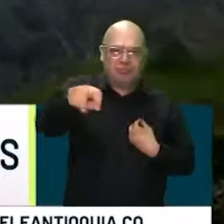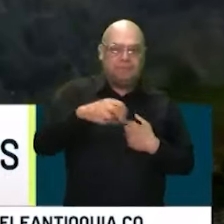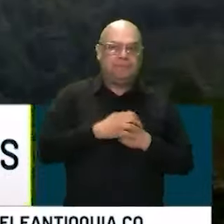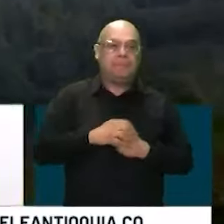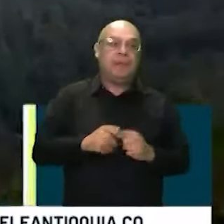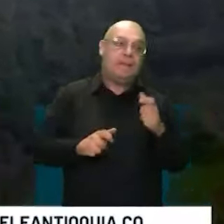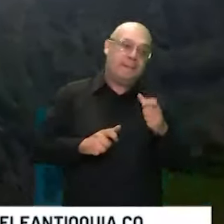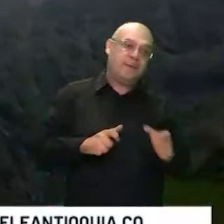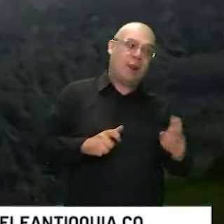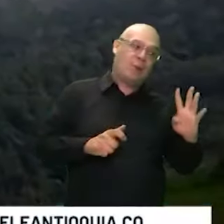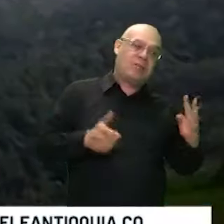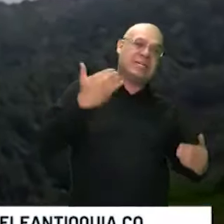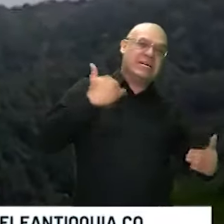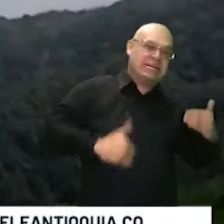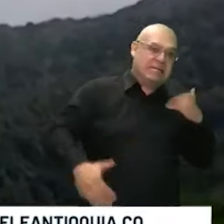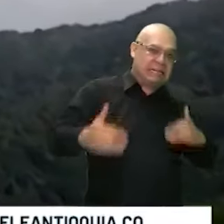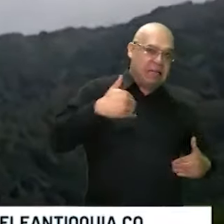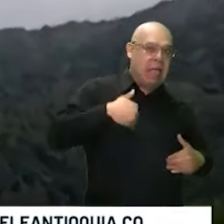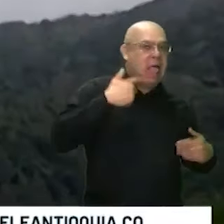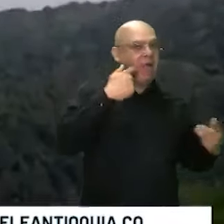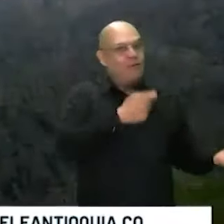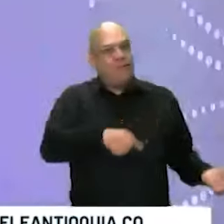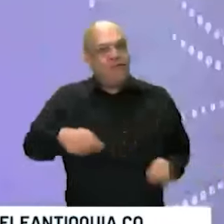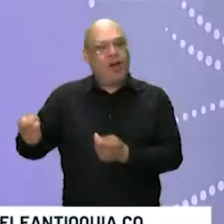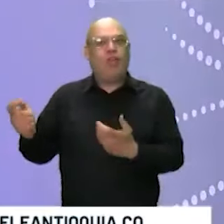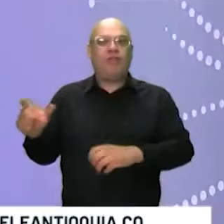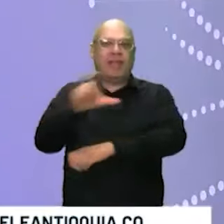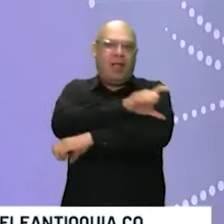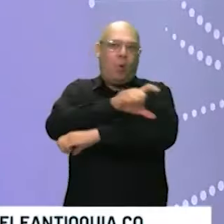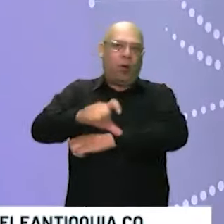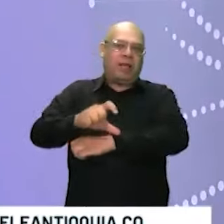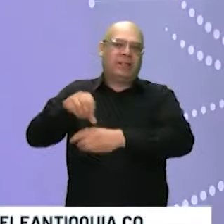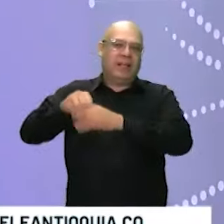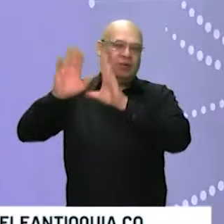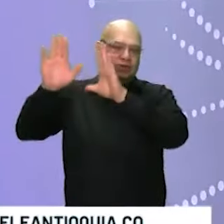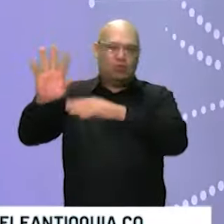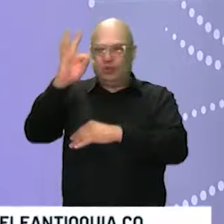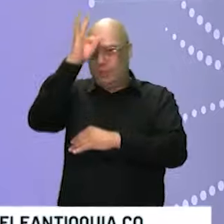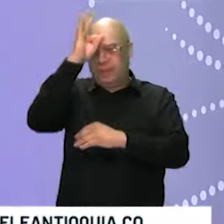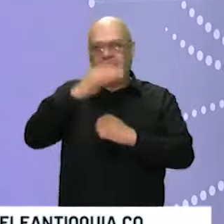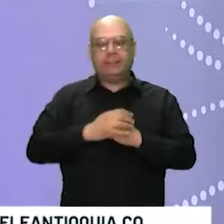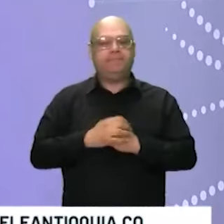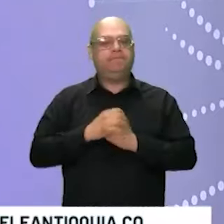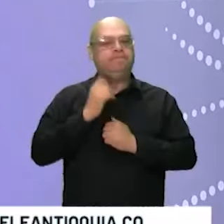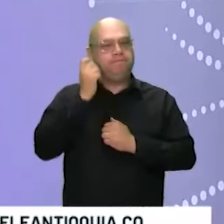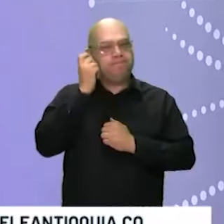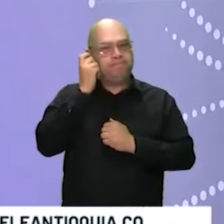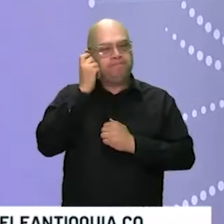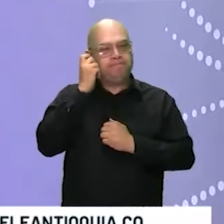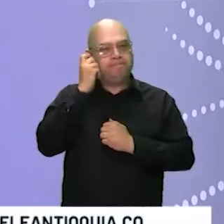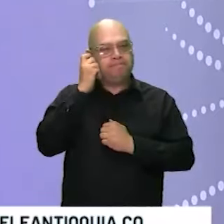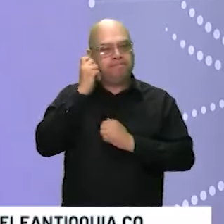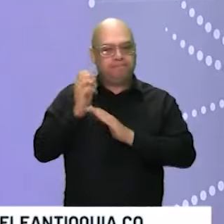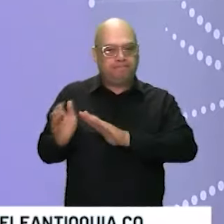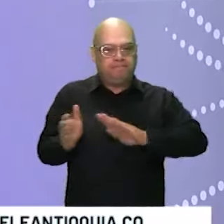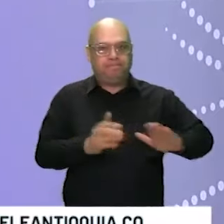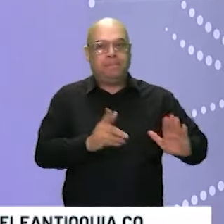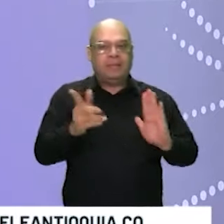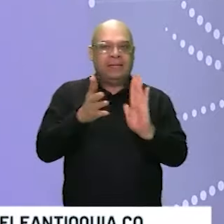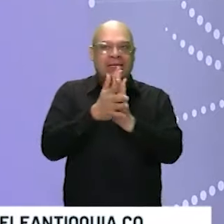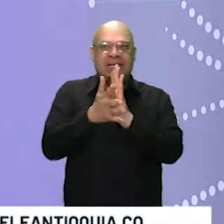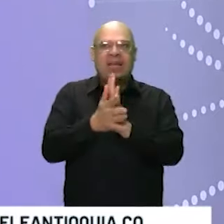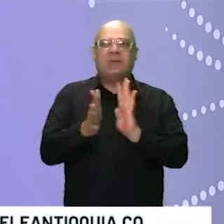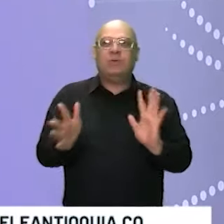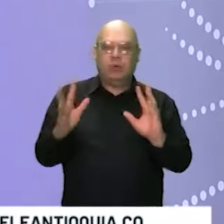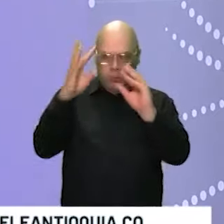y trasladados a un centro asistencial en Caucasia. Pues bien, vamos a analizar lo que tiene que ver con los incumplimientos de